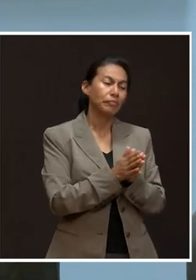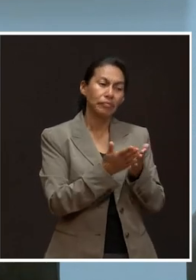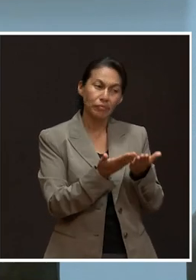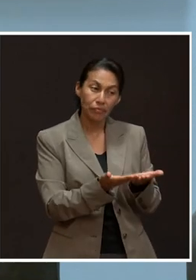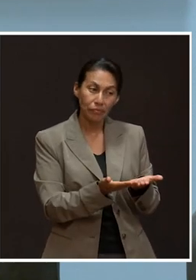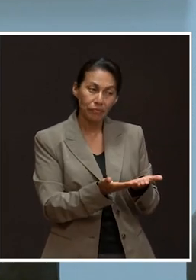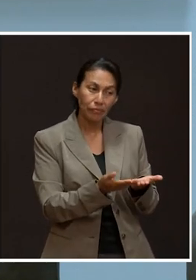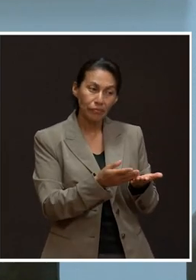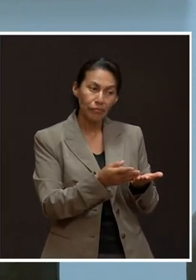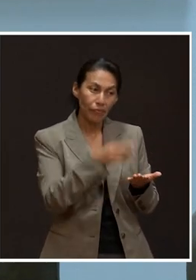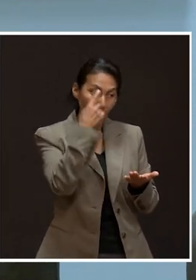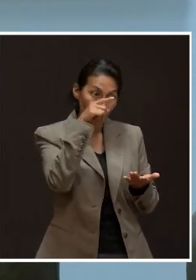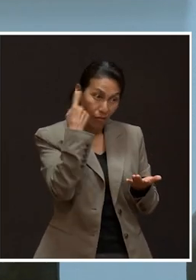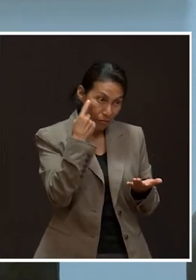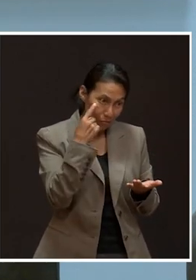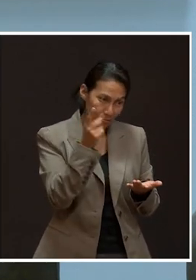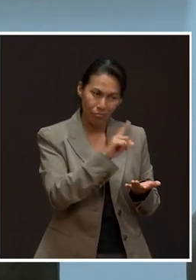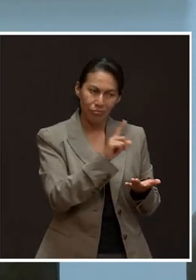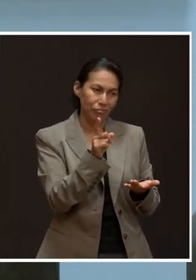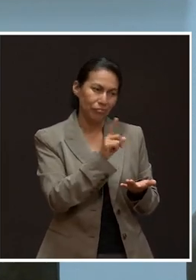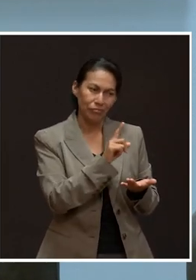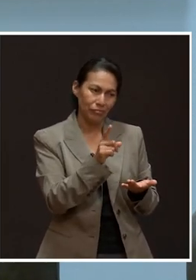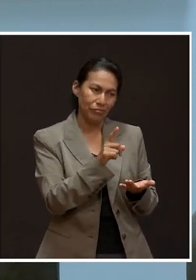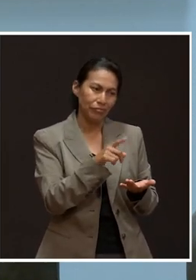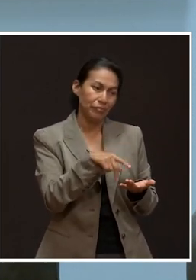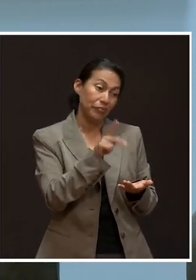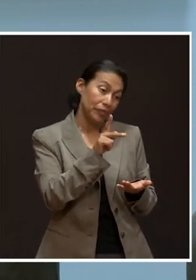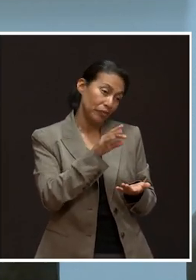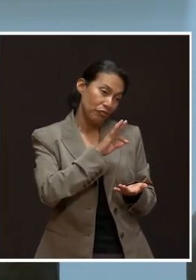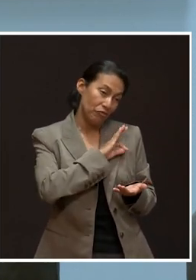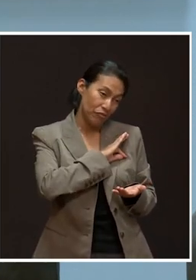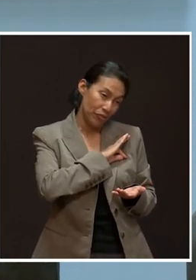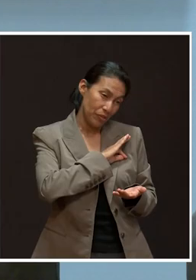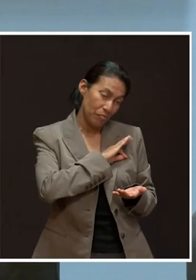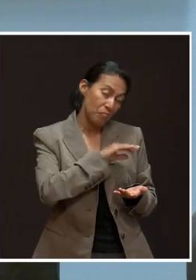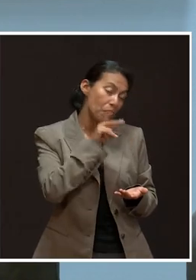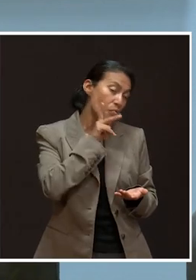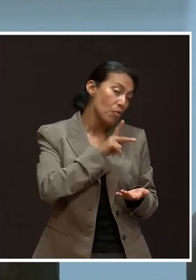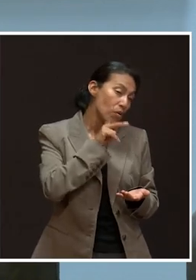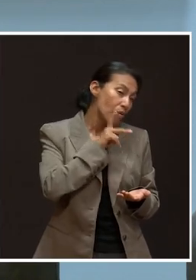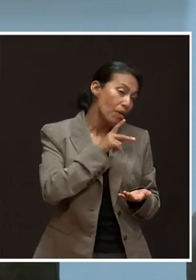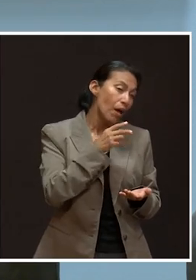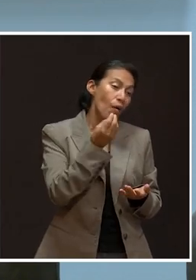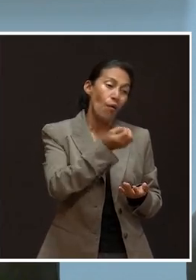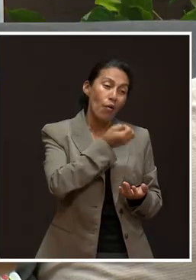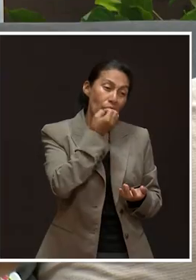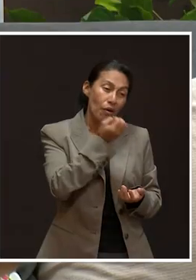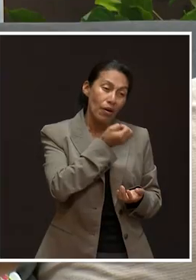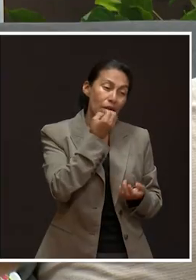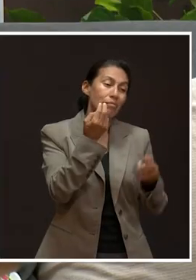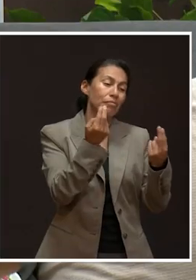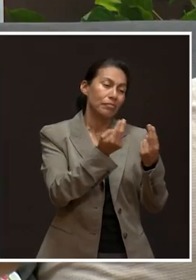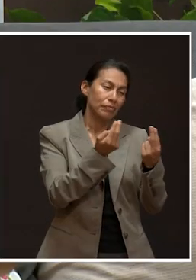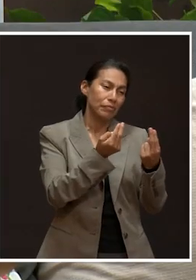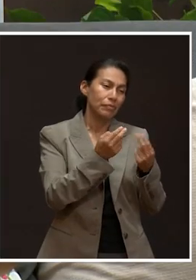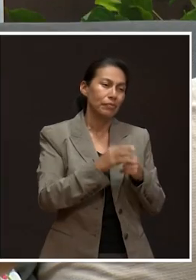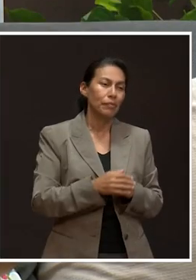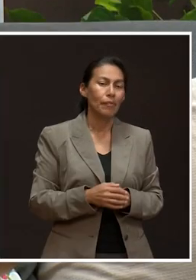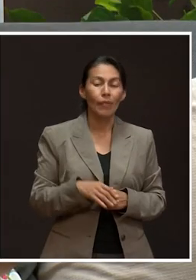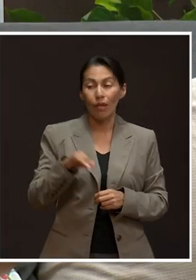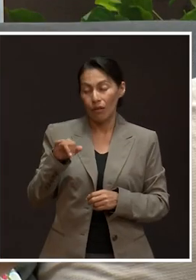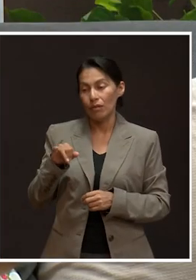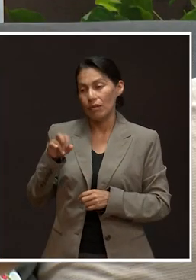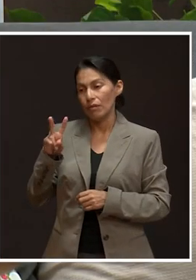fácil, como tú lo acabas de mencionar. Se prueba la fe, tienes que orar mucho. Sí, la verdad, sí,